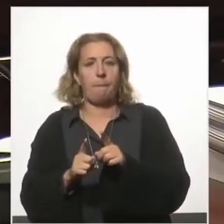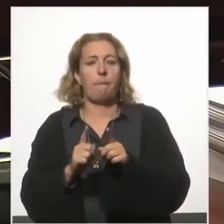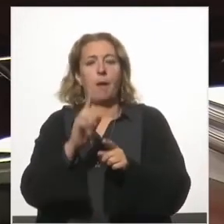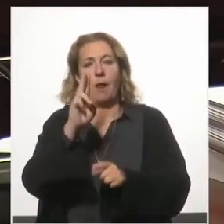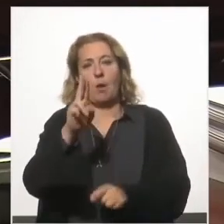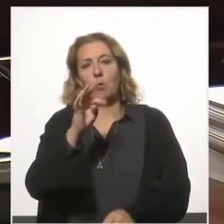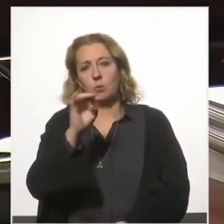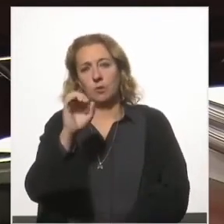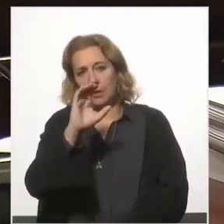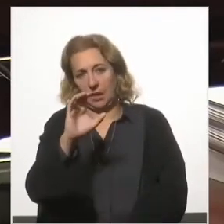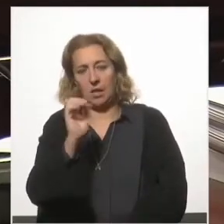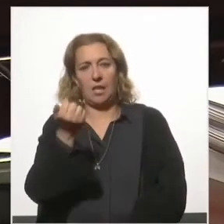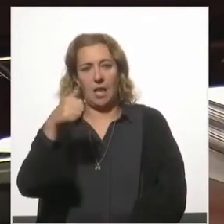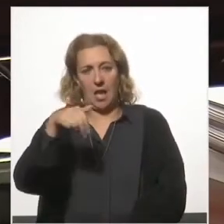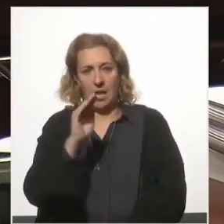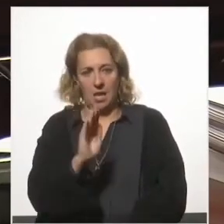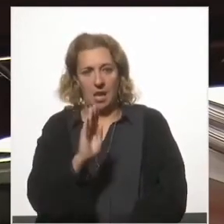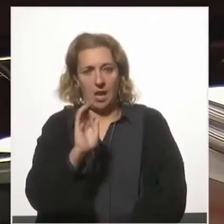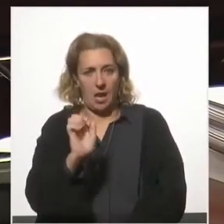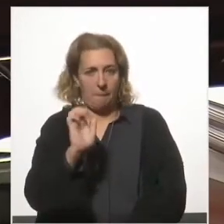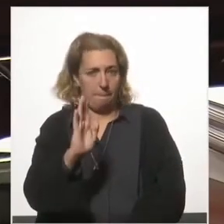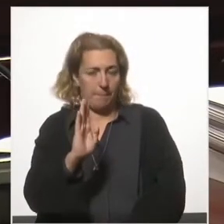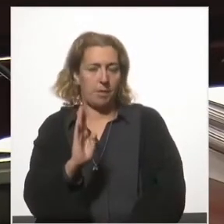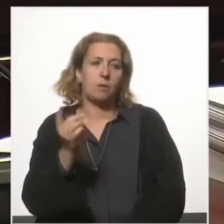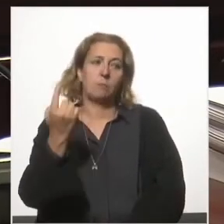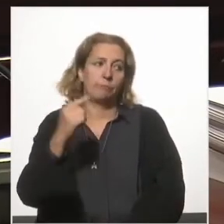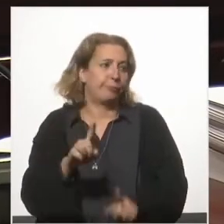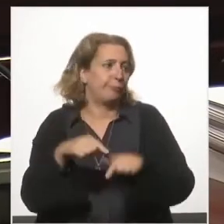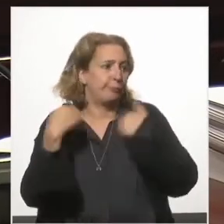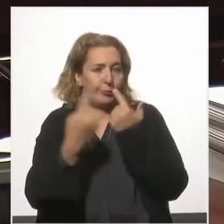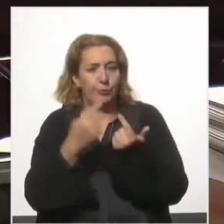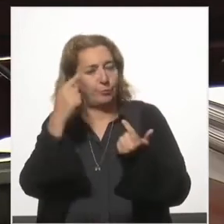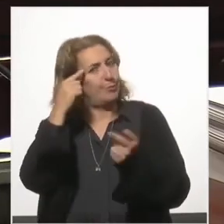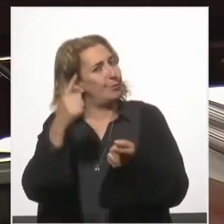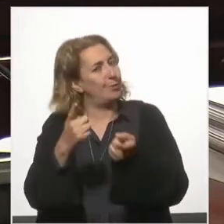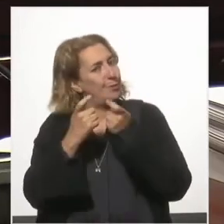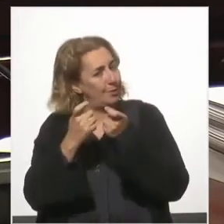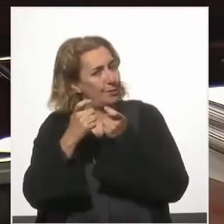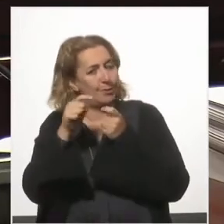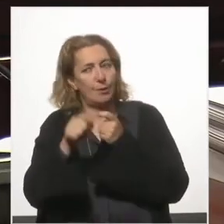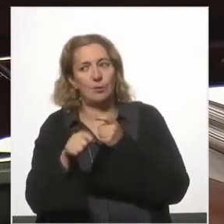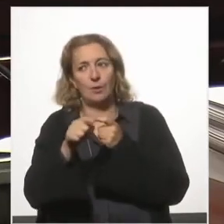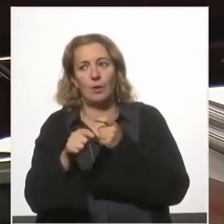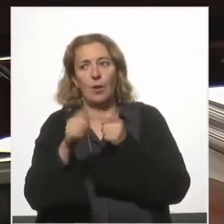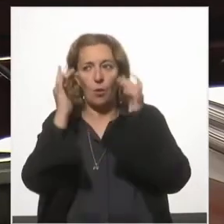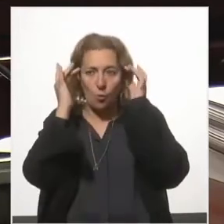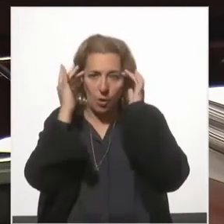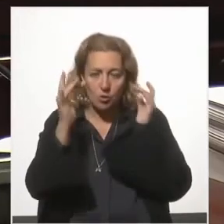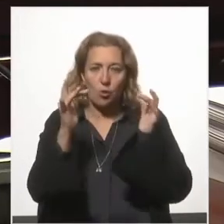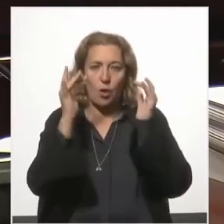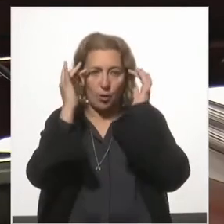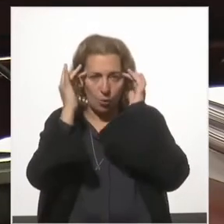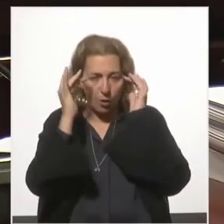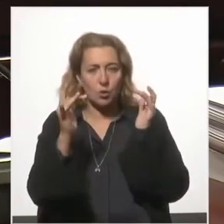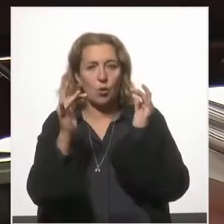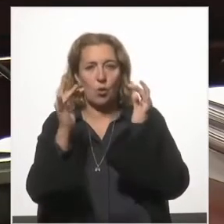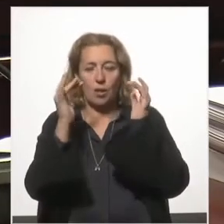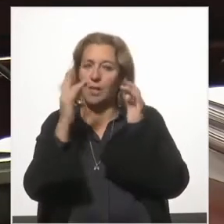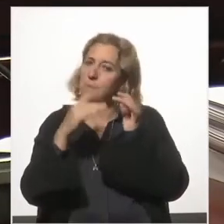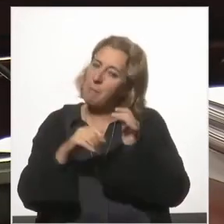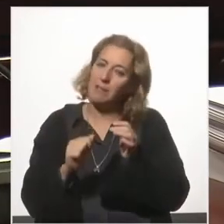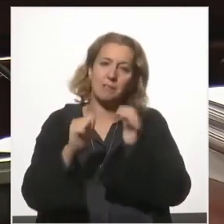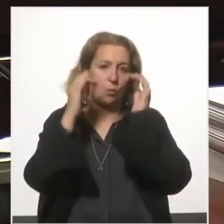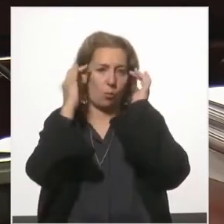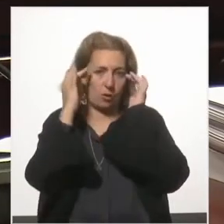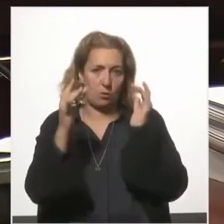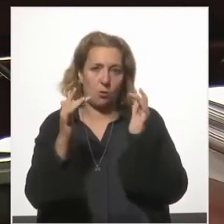UTEC y para la ANEP, porque nosotros pensamos que es necesario aquello de educación, educación y más